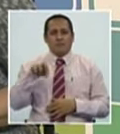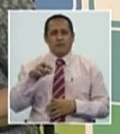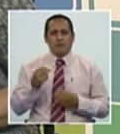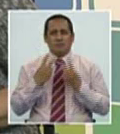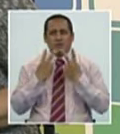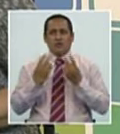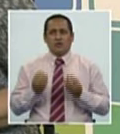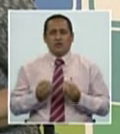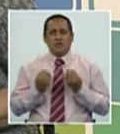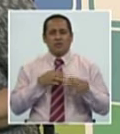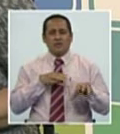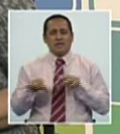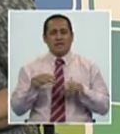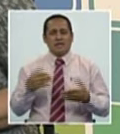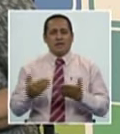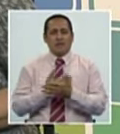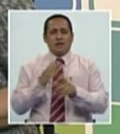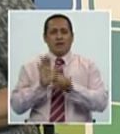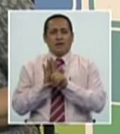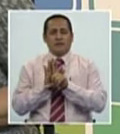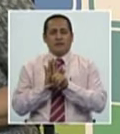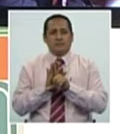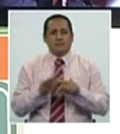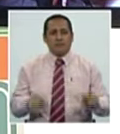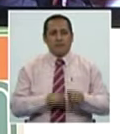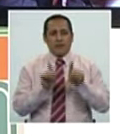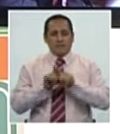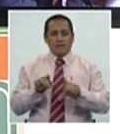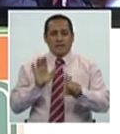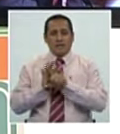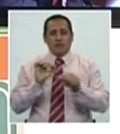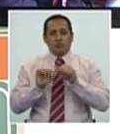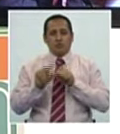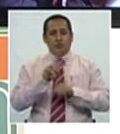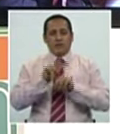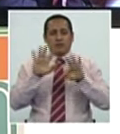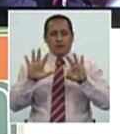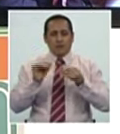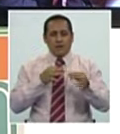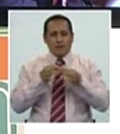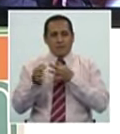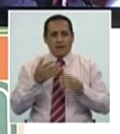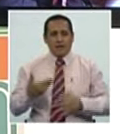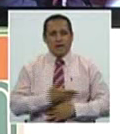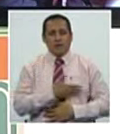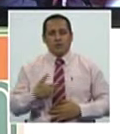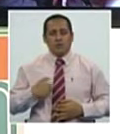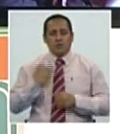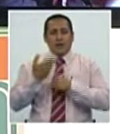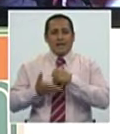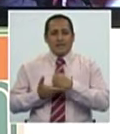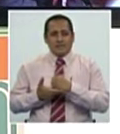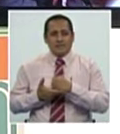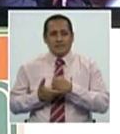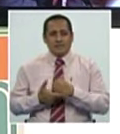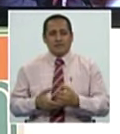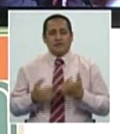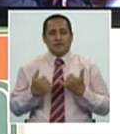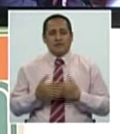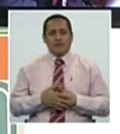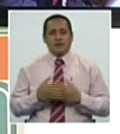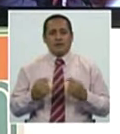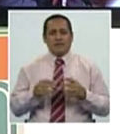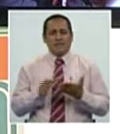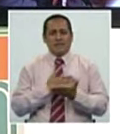¿Qué sucede en este caso según la nueva ley? Claro, en esta ley, ya en el artículo 28, dice el Estado garantiza, ¿no?, ¿no?,